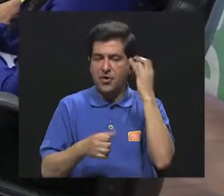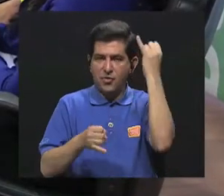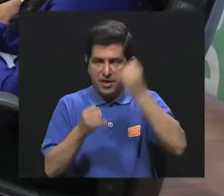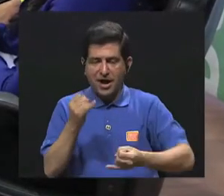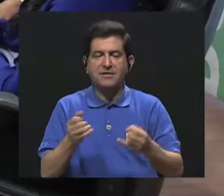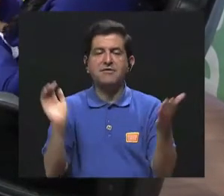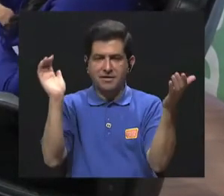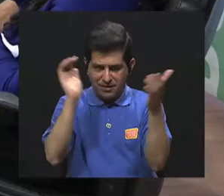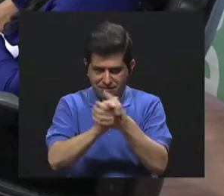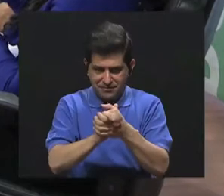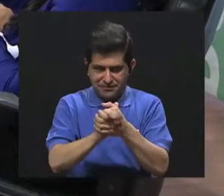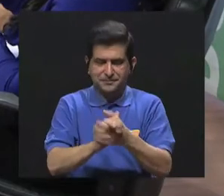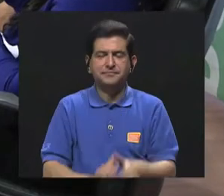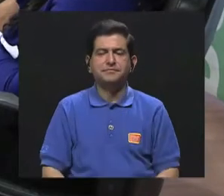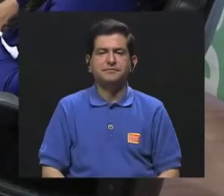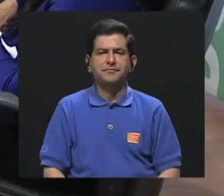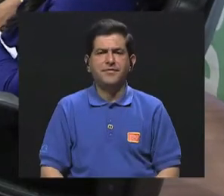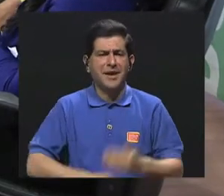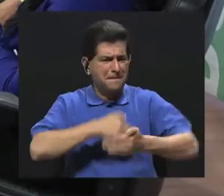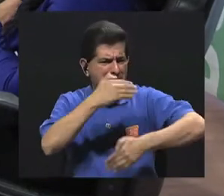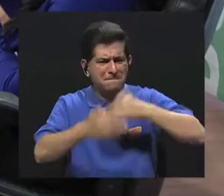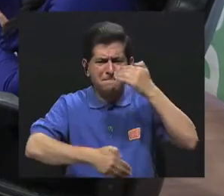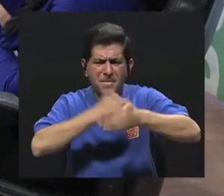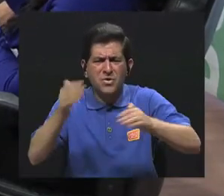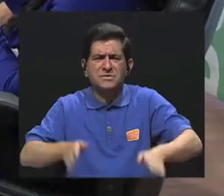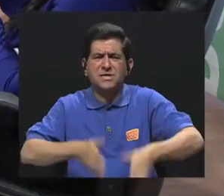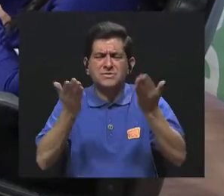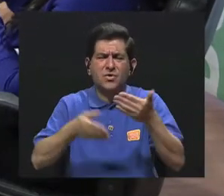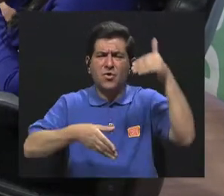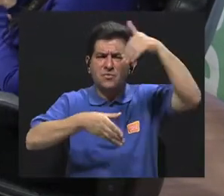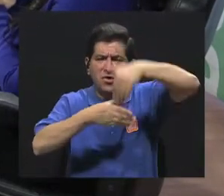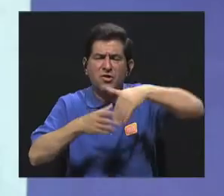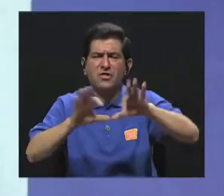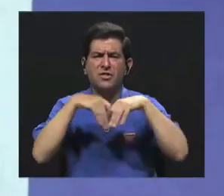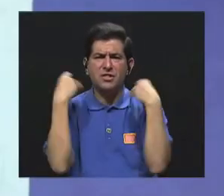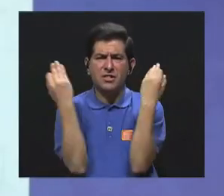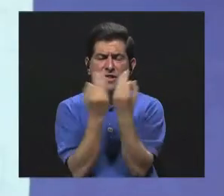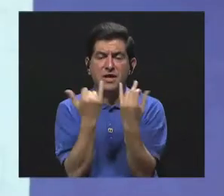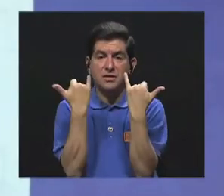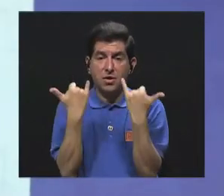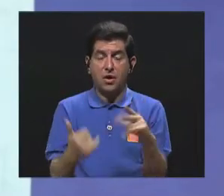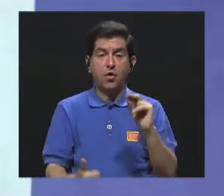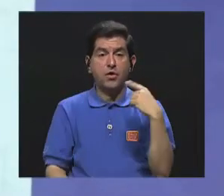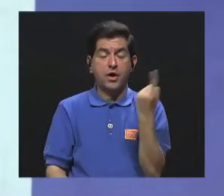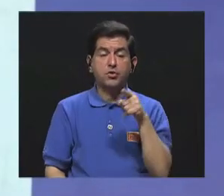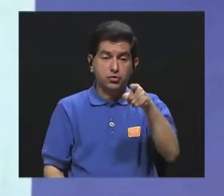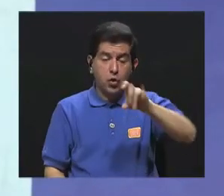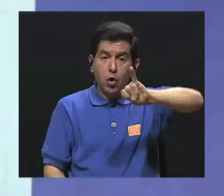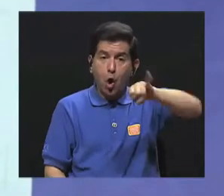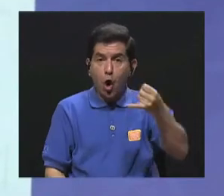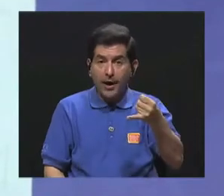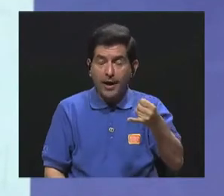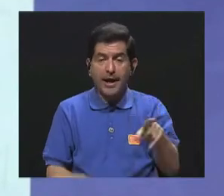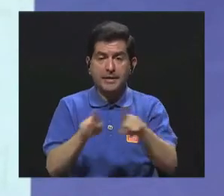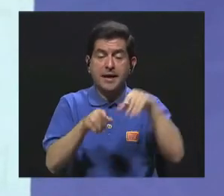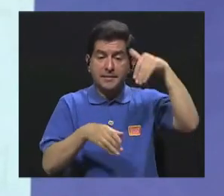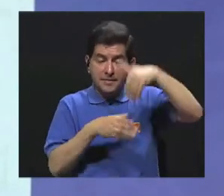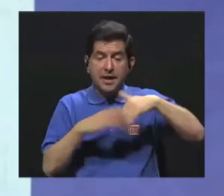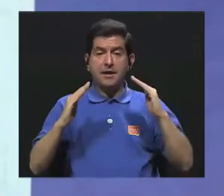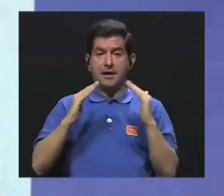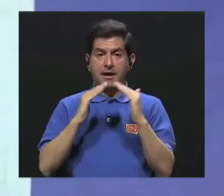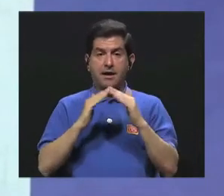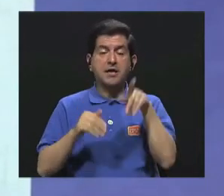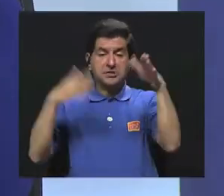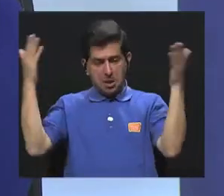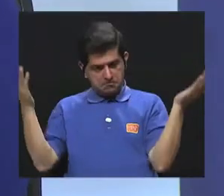esposa. ¿Cómo fue ese proceso de meterse a esa familia? Porque entonces ahora no estás solo con Jorgito, sino que además en la intimidad de la casa que te